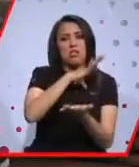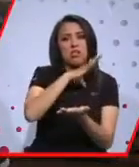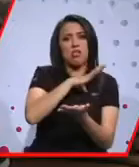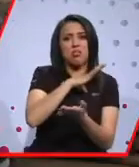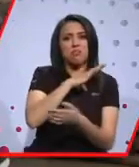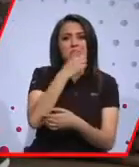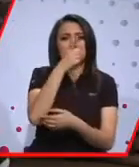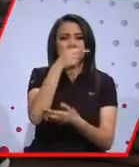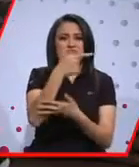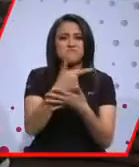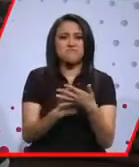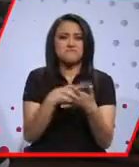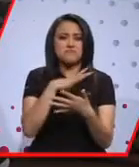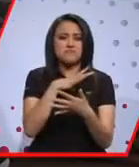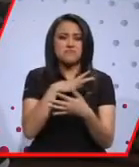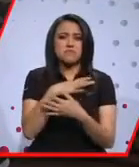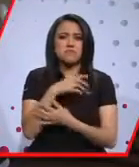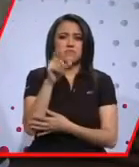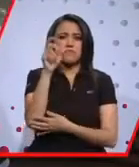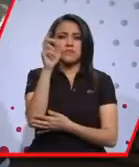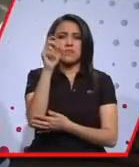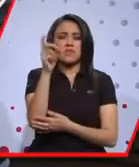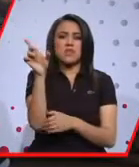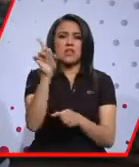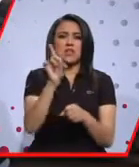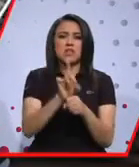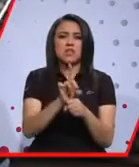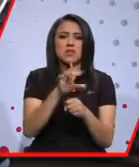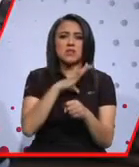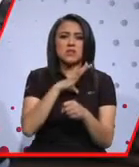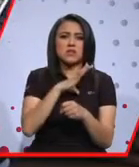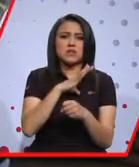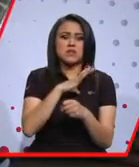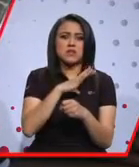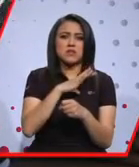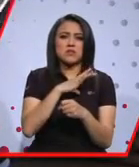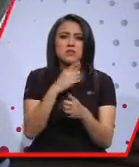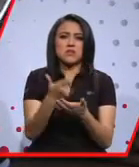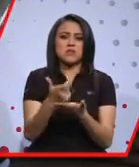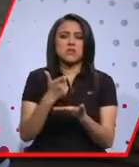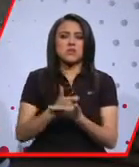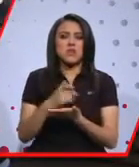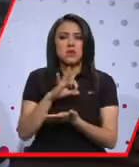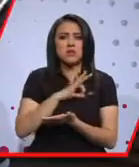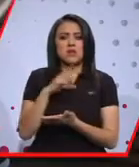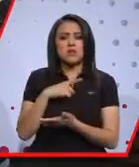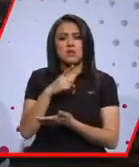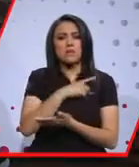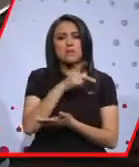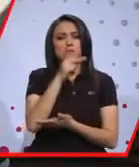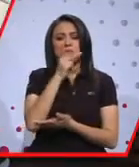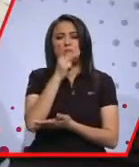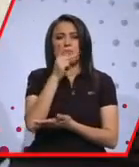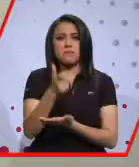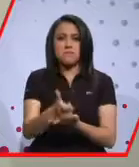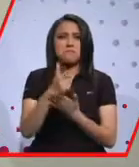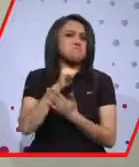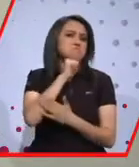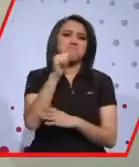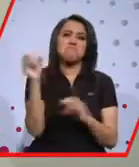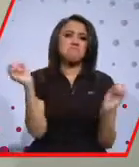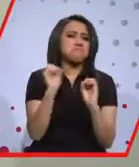marca en un desde un término de 30 días hábiles a partir de que le notifican a mi papá para pagarle impuestos